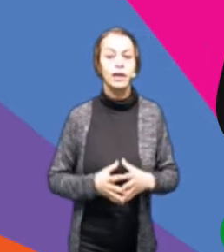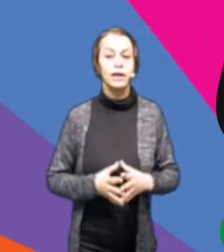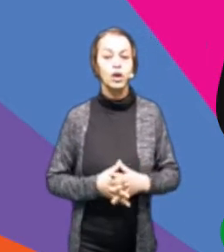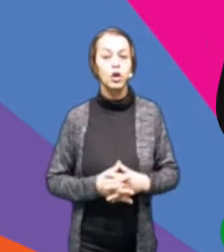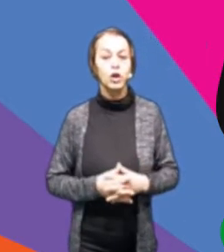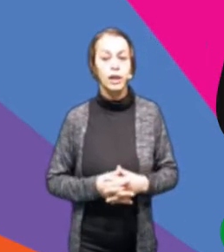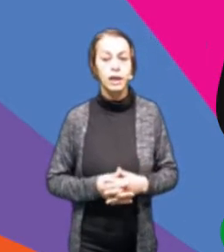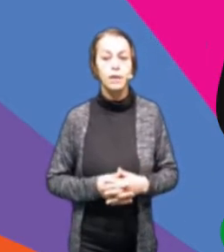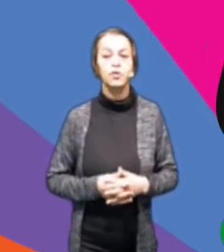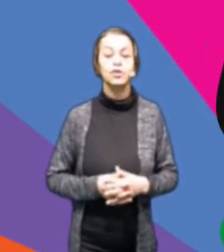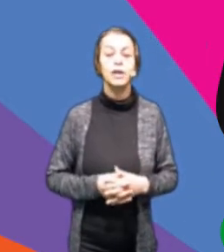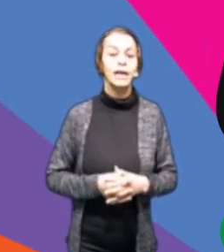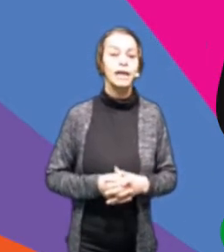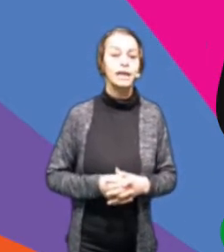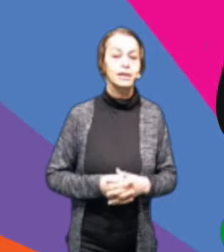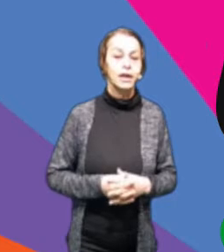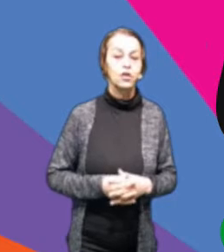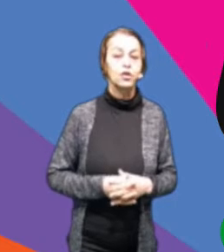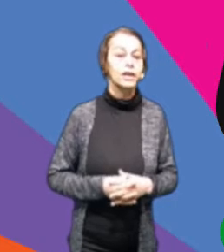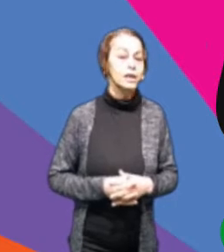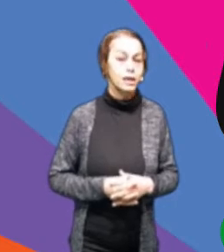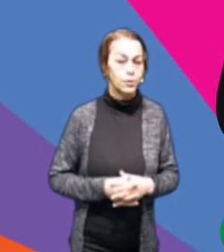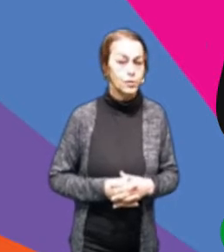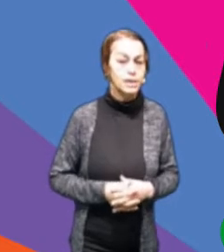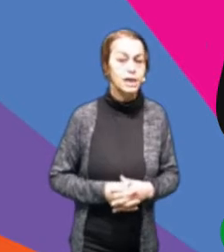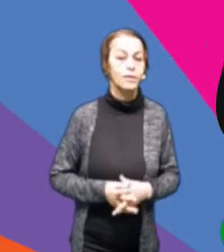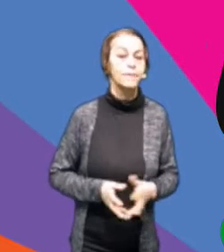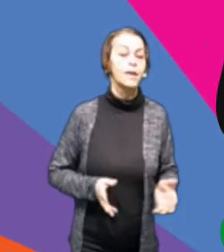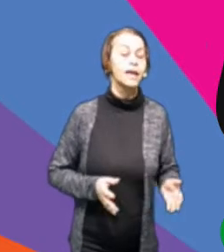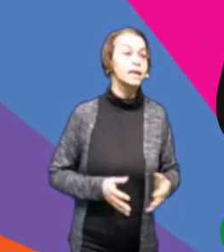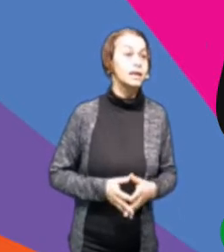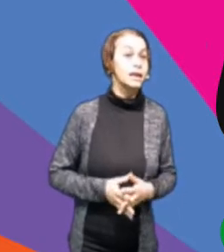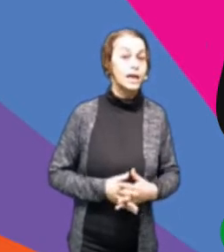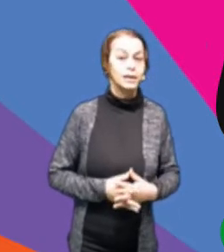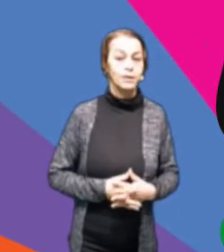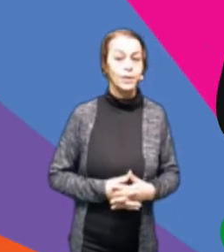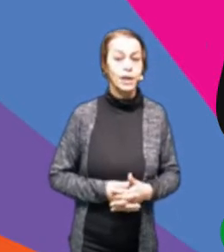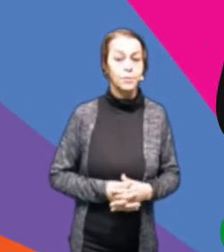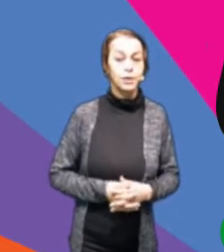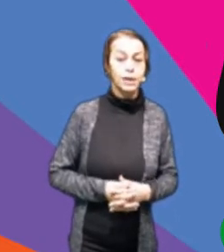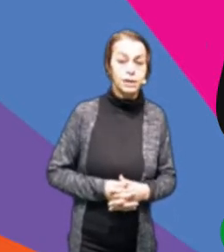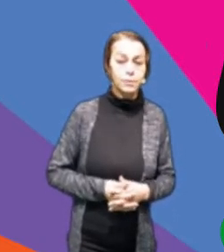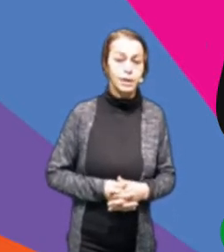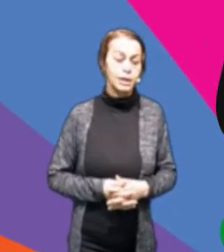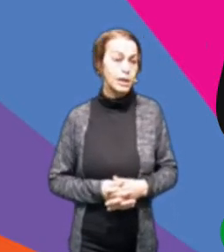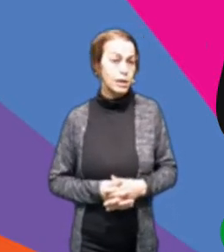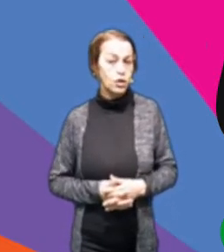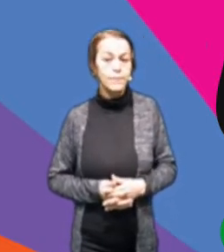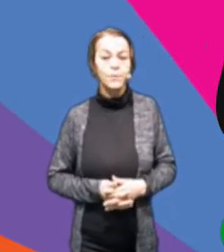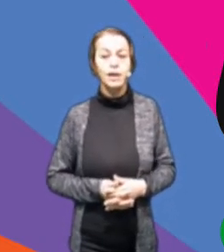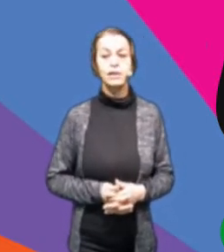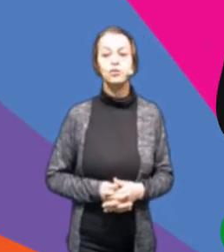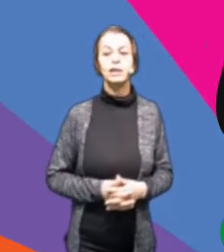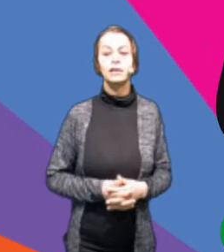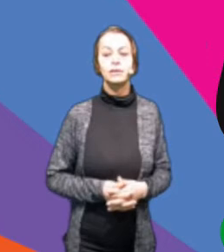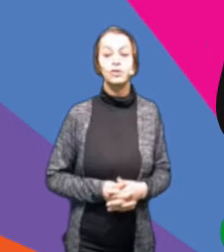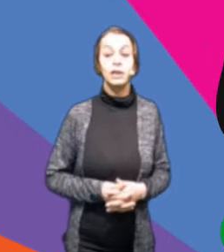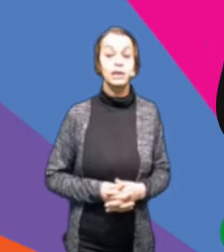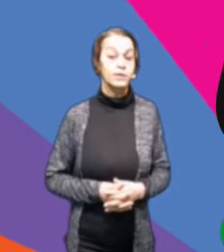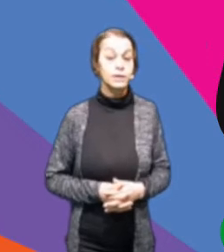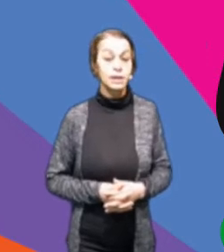desendeudadas, nos queremos, el Estado es responsable. Entre las actividades previstas para el día de hoy, las